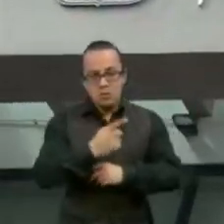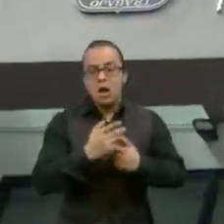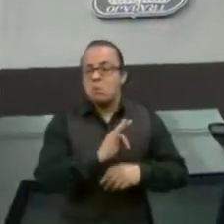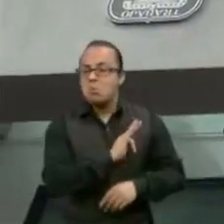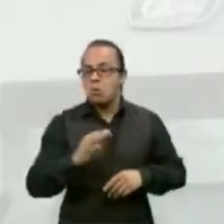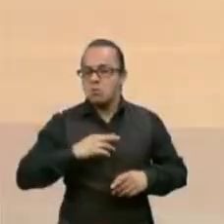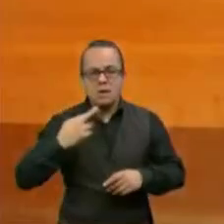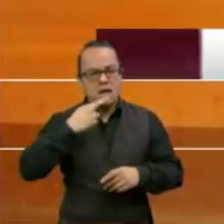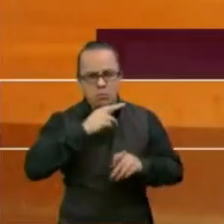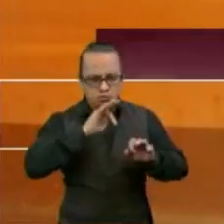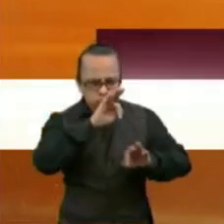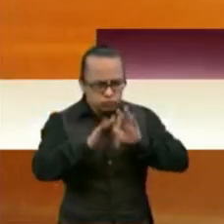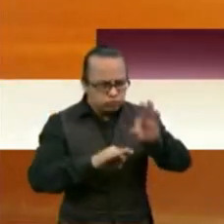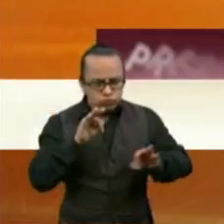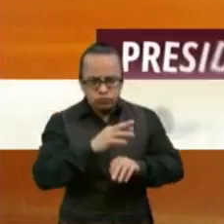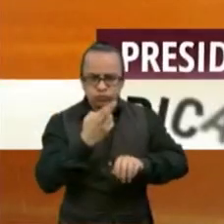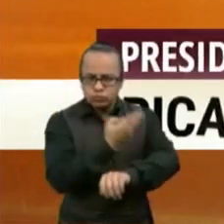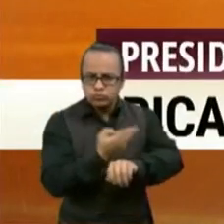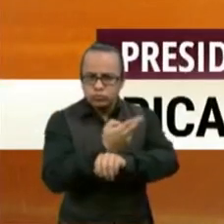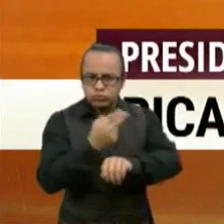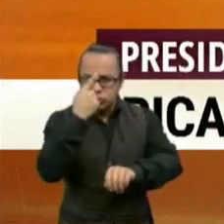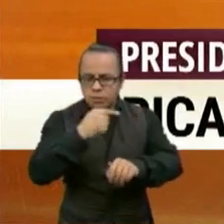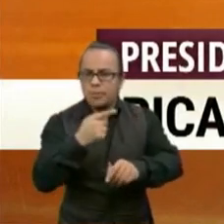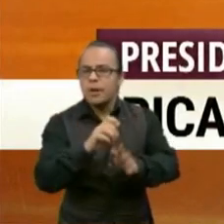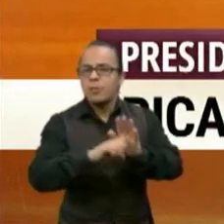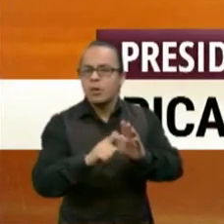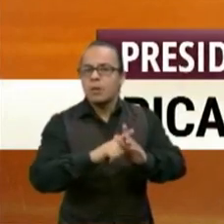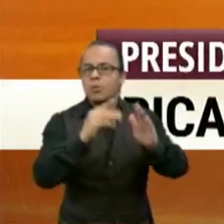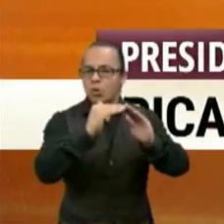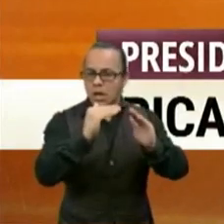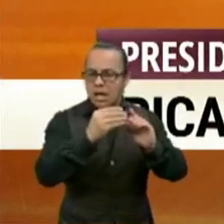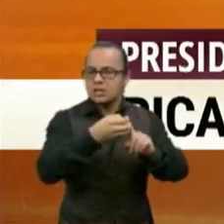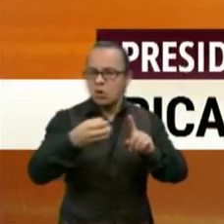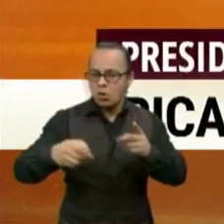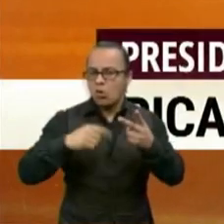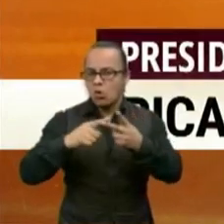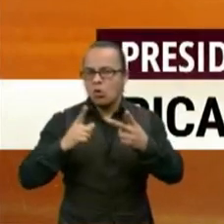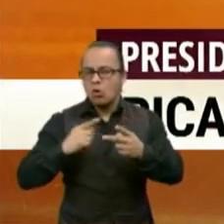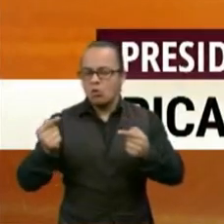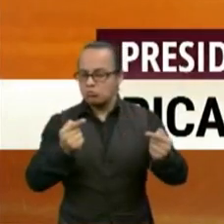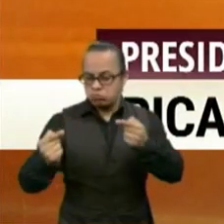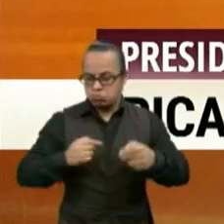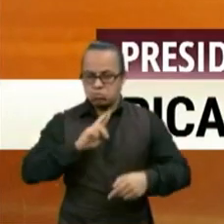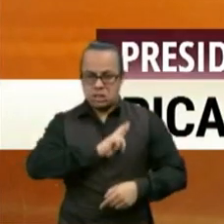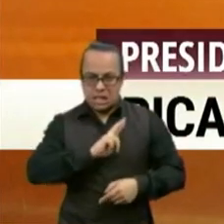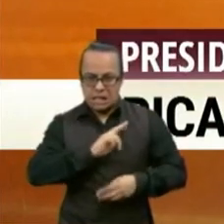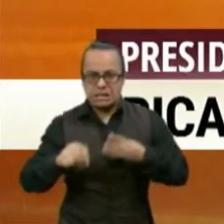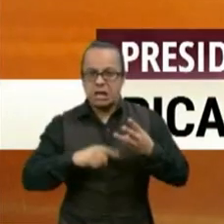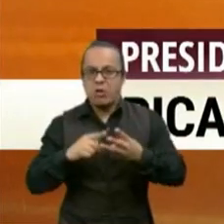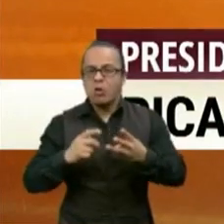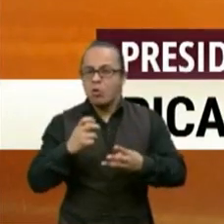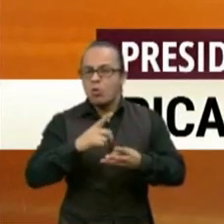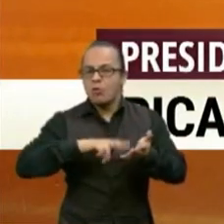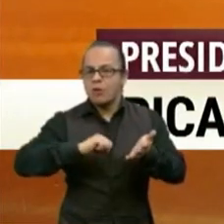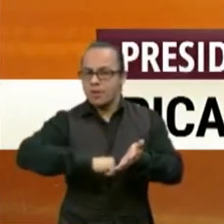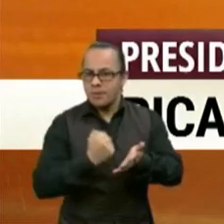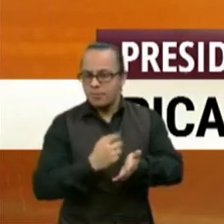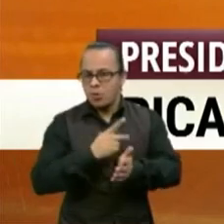rápidamente asuntos sobre regularización de inmuebles controversias de arrendamientos ratificación de contratos o